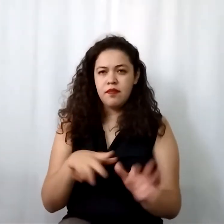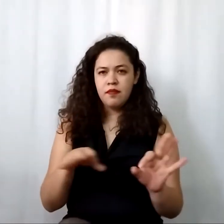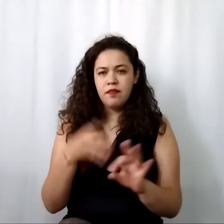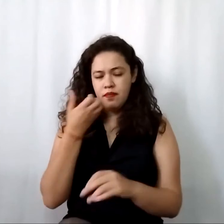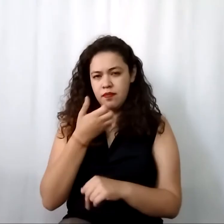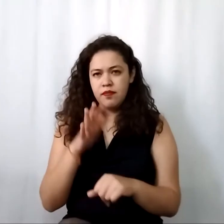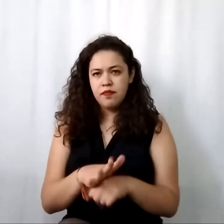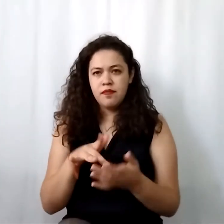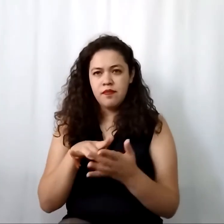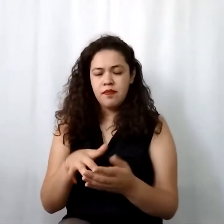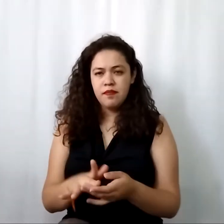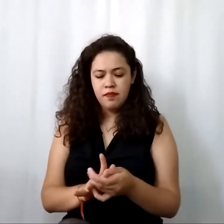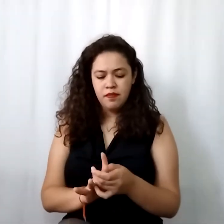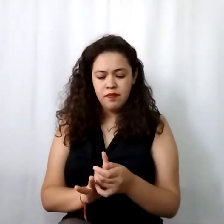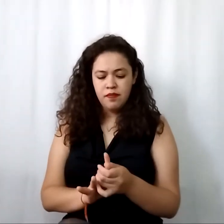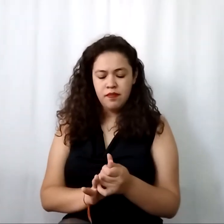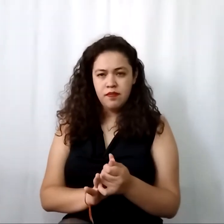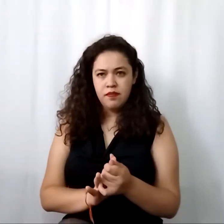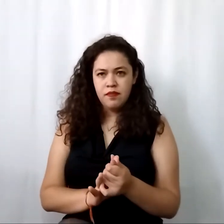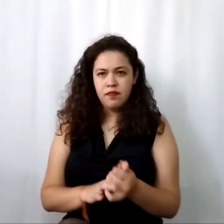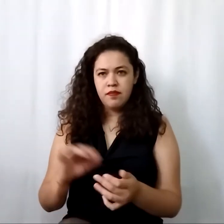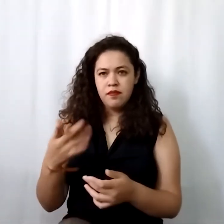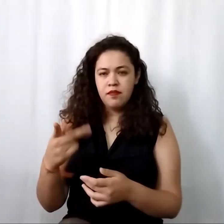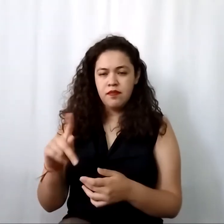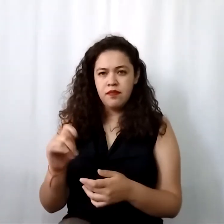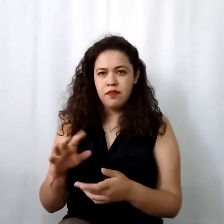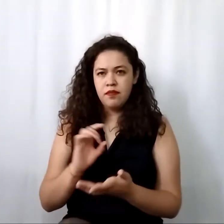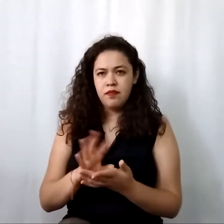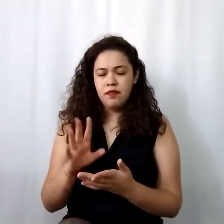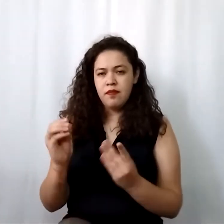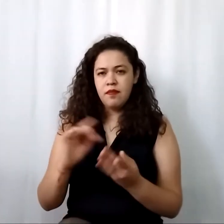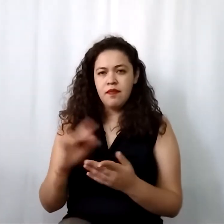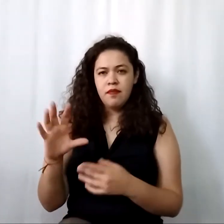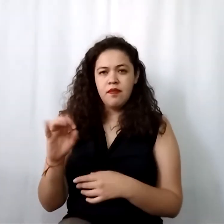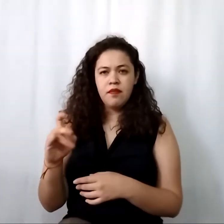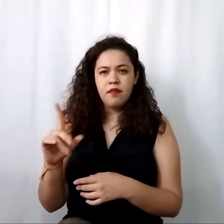Y si me apoyan en el chat para compartir. Ok, Ofelia, muchas gracias.